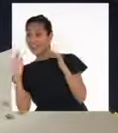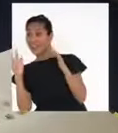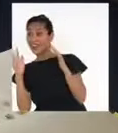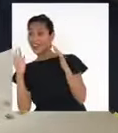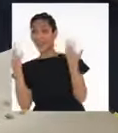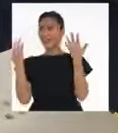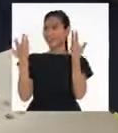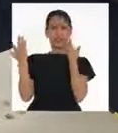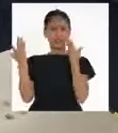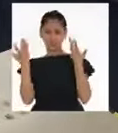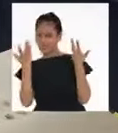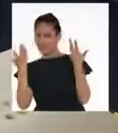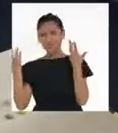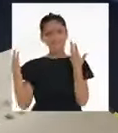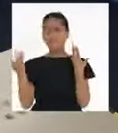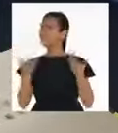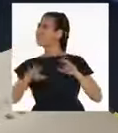¡Ay!